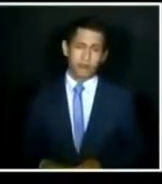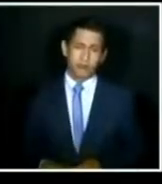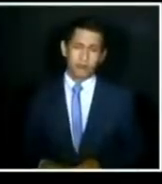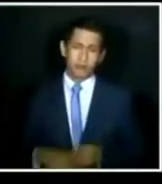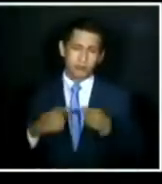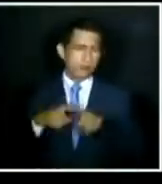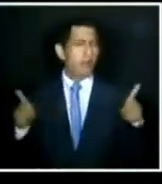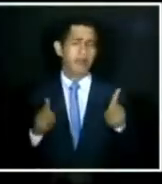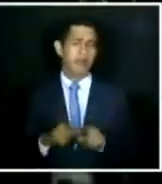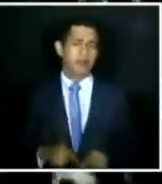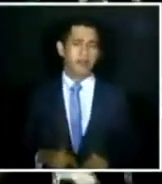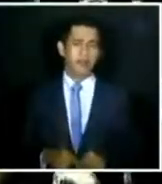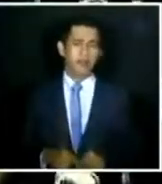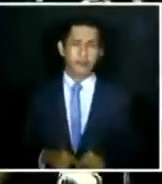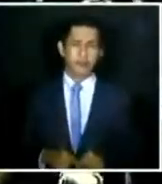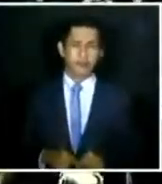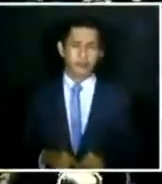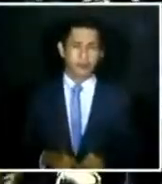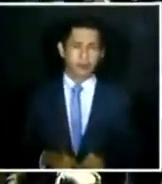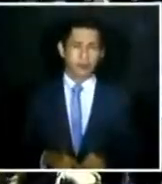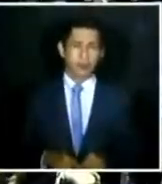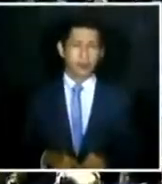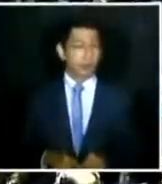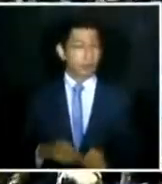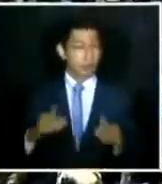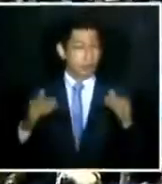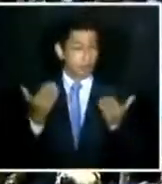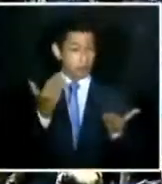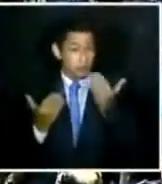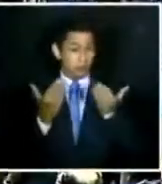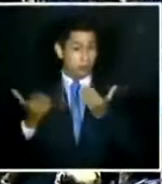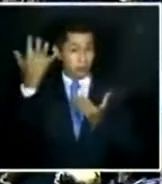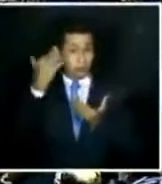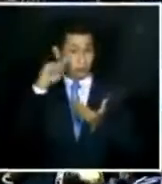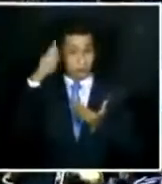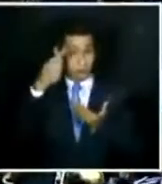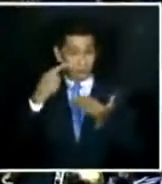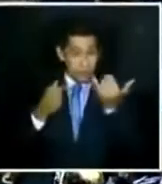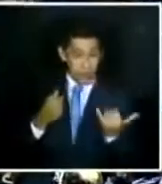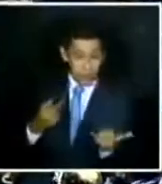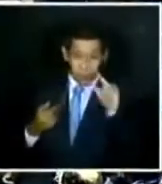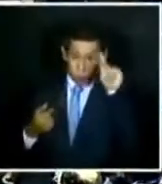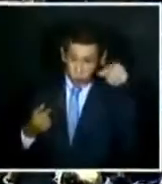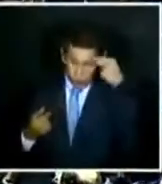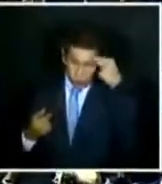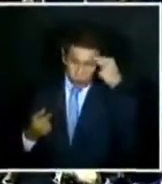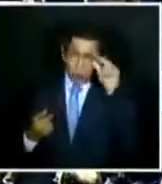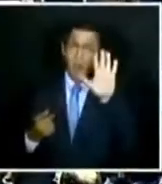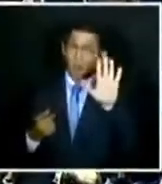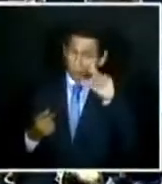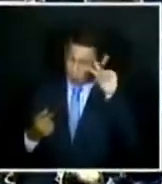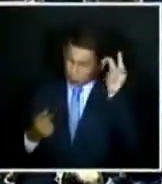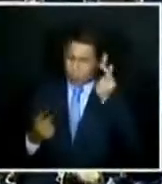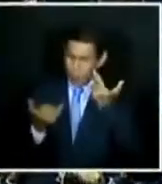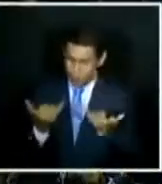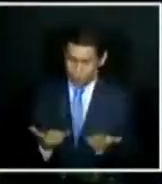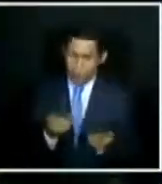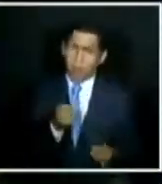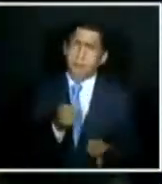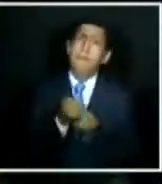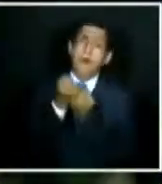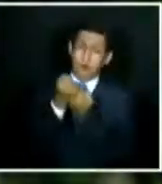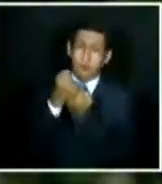Pero sobre todo, a diferencia de épocas pasadas, nuestro gobierno sí está apoyando a las fuerzas de